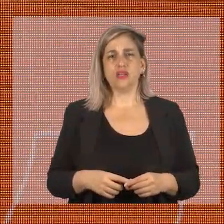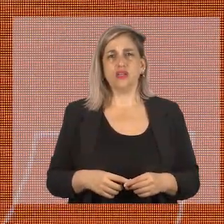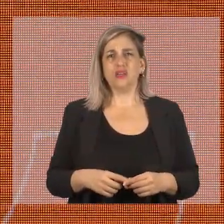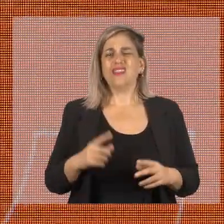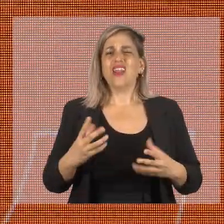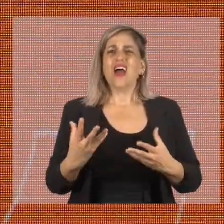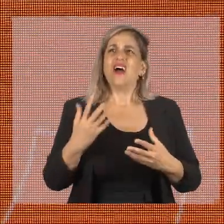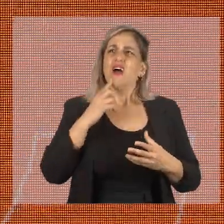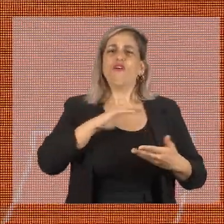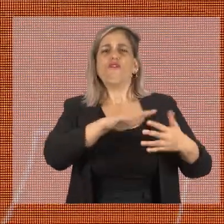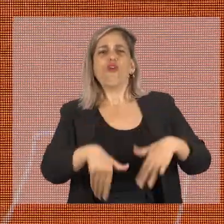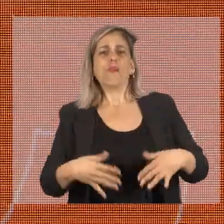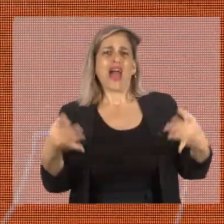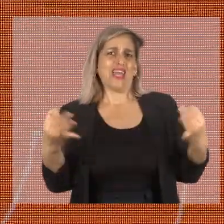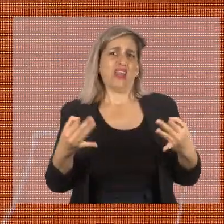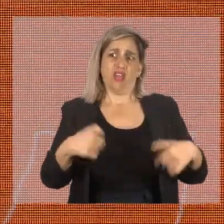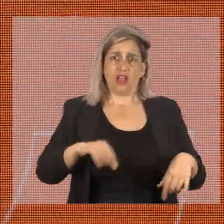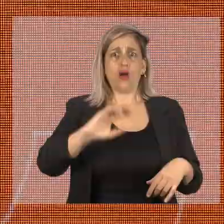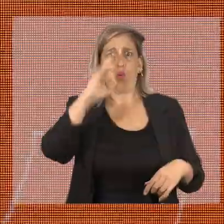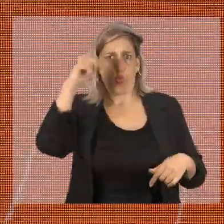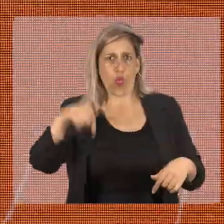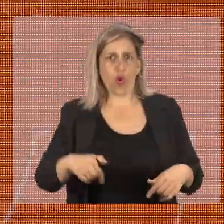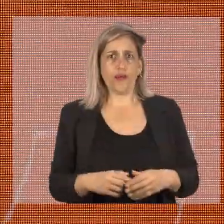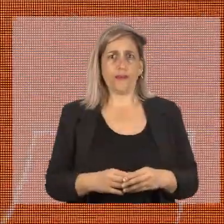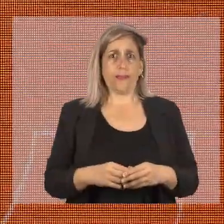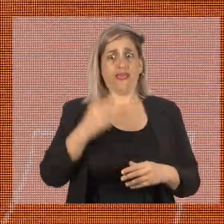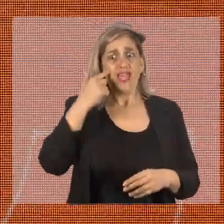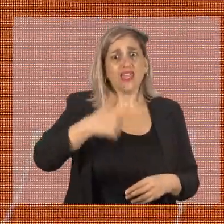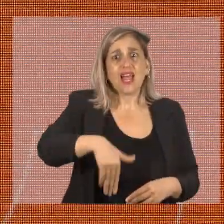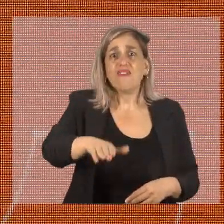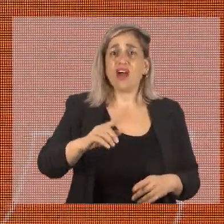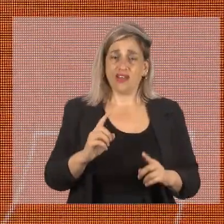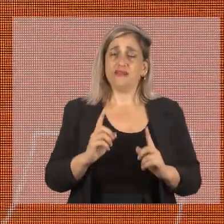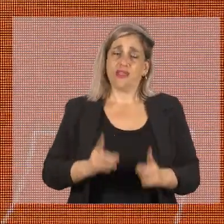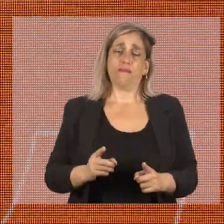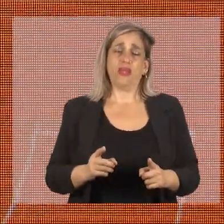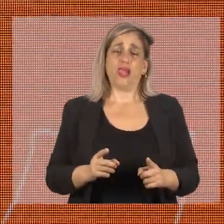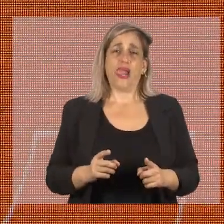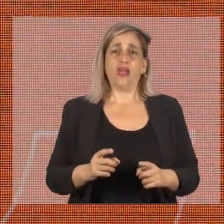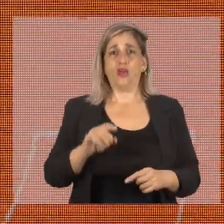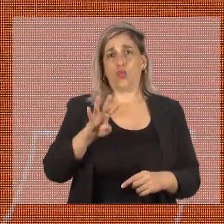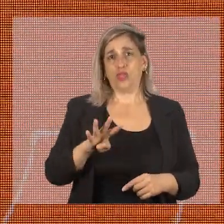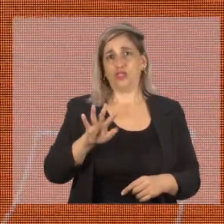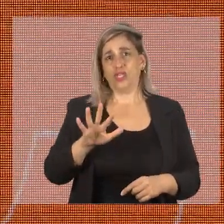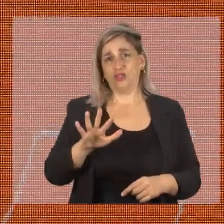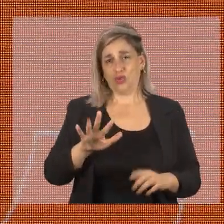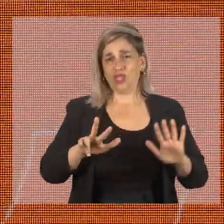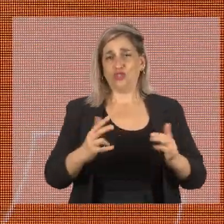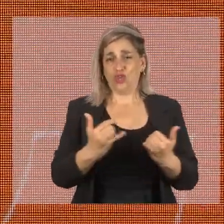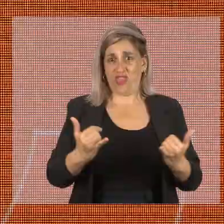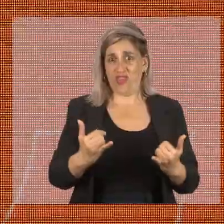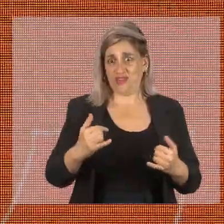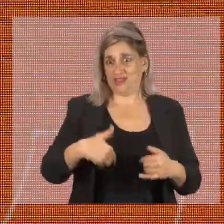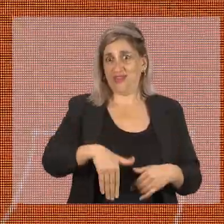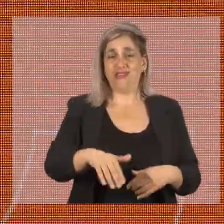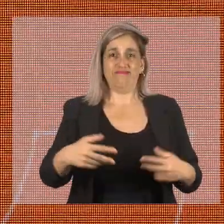tan insertos en la realidad que nos tocó vivir y la que nos va a tocar vivir en los próximos 458 días